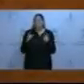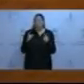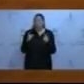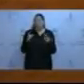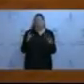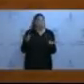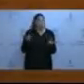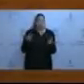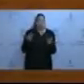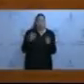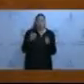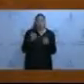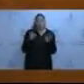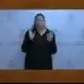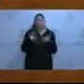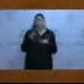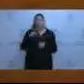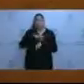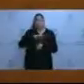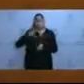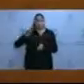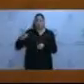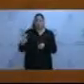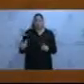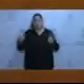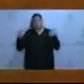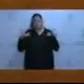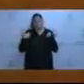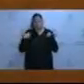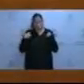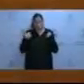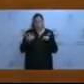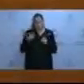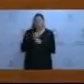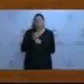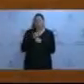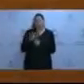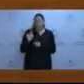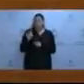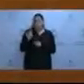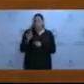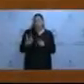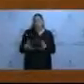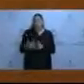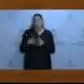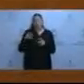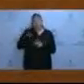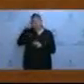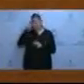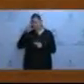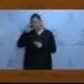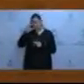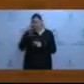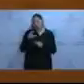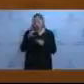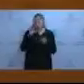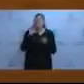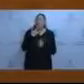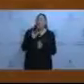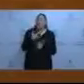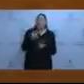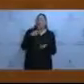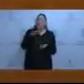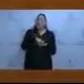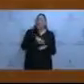llevan a otras agendas. En un trabajo reciente de una sociedad científica se decía que los centros de primaria